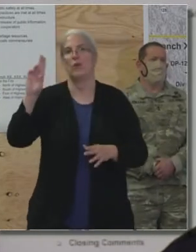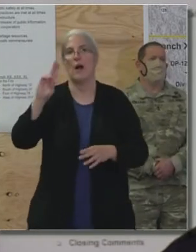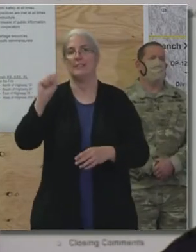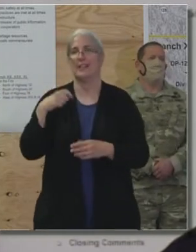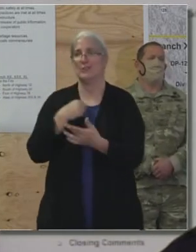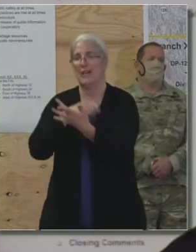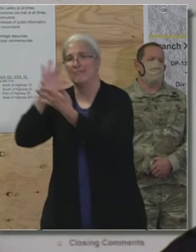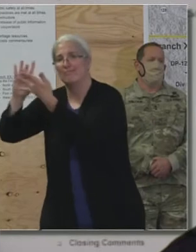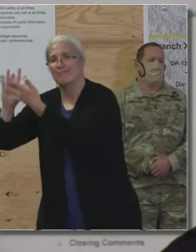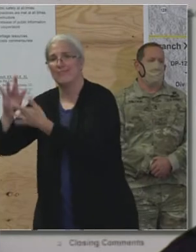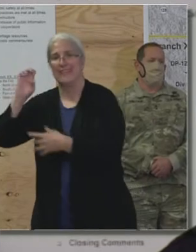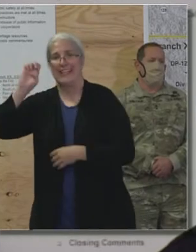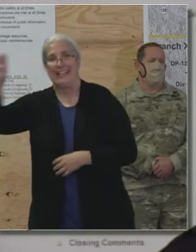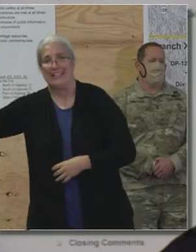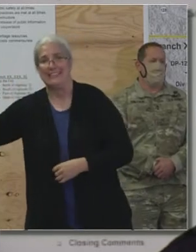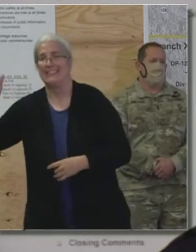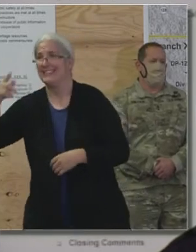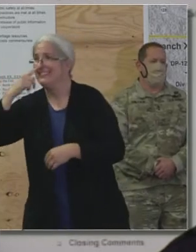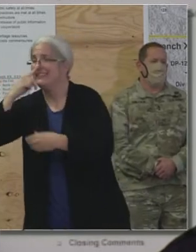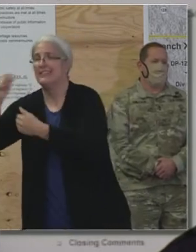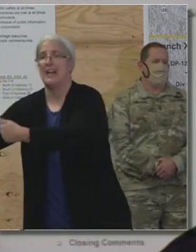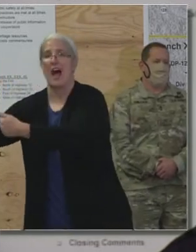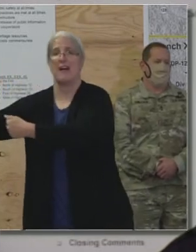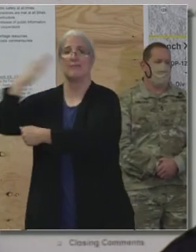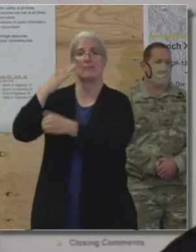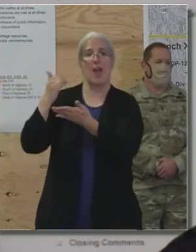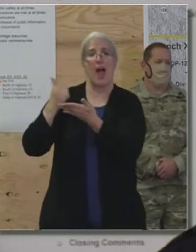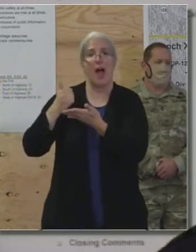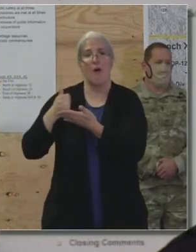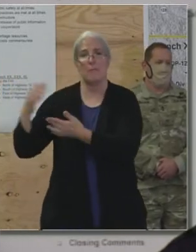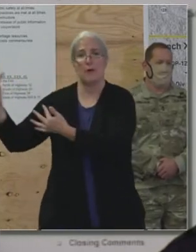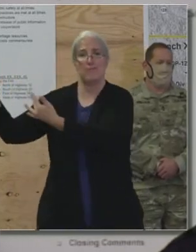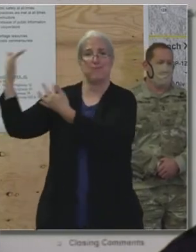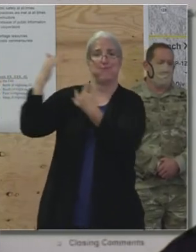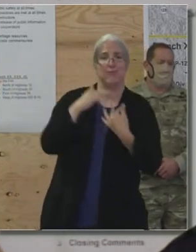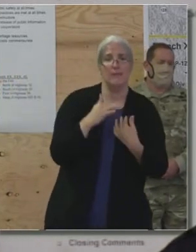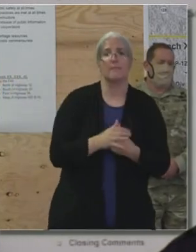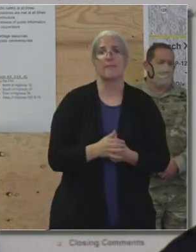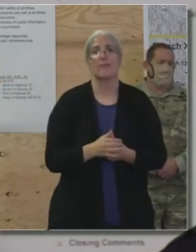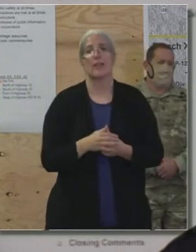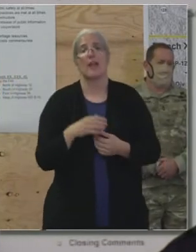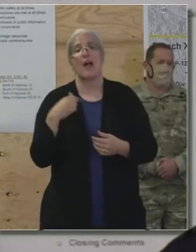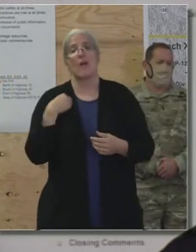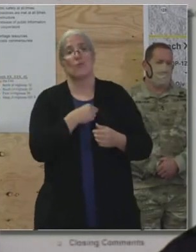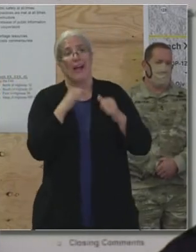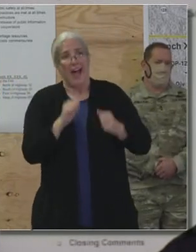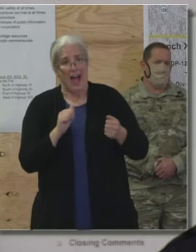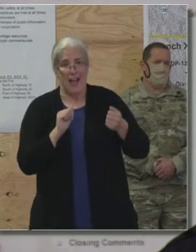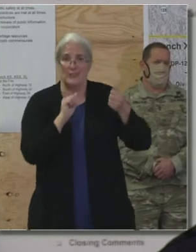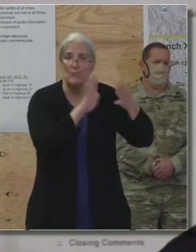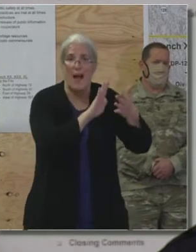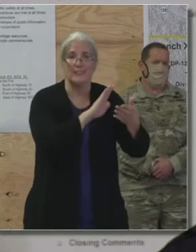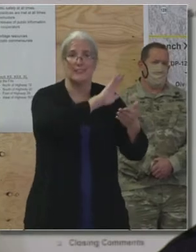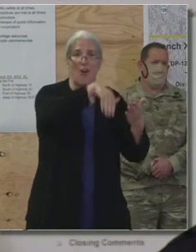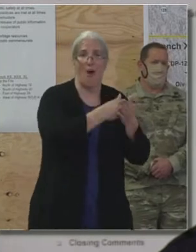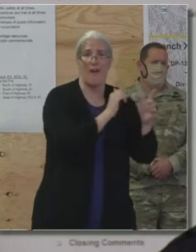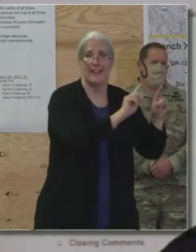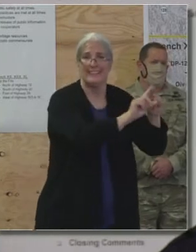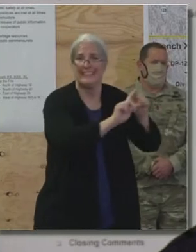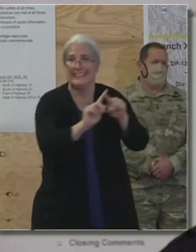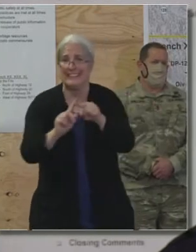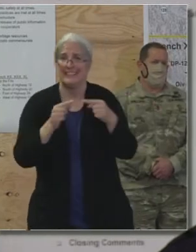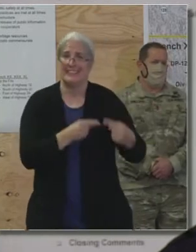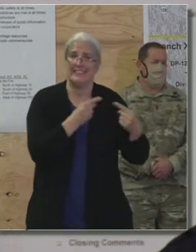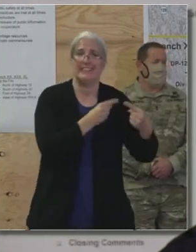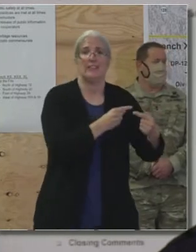costa del este para ver si podemos obtener recursos para ayudarnos en el estado de california para ayudar a los